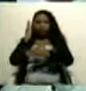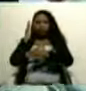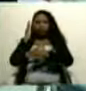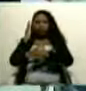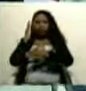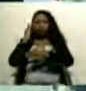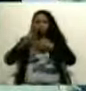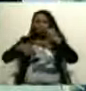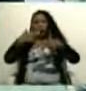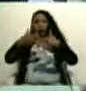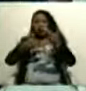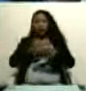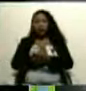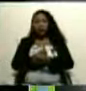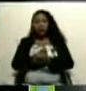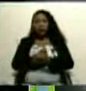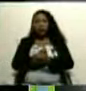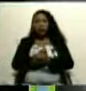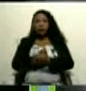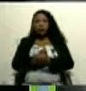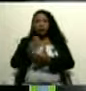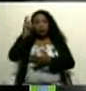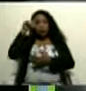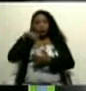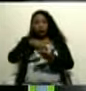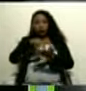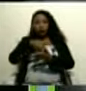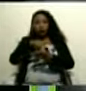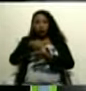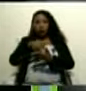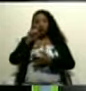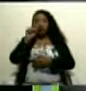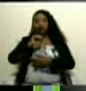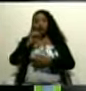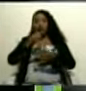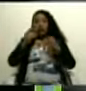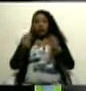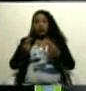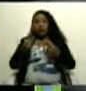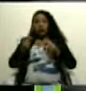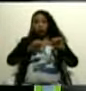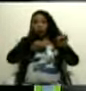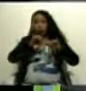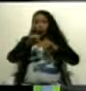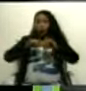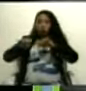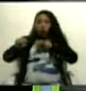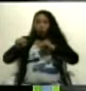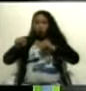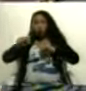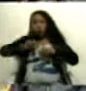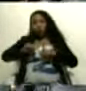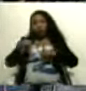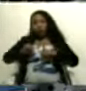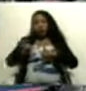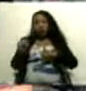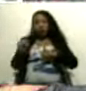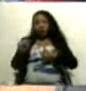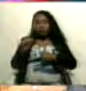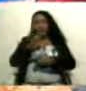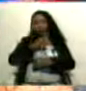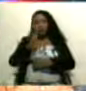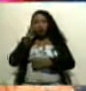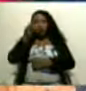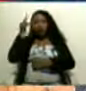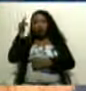narcotráfico. Una operación internacional con la participación efectiva y activa del agregado policial de la República de